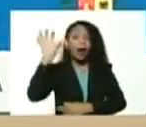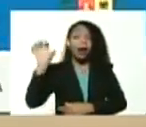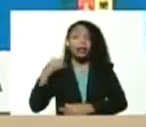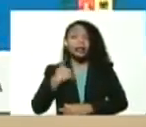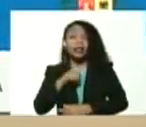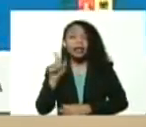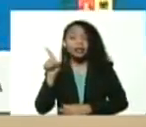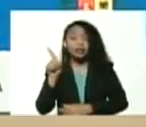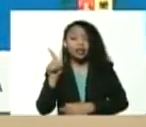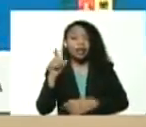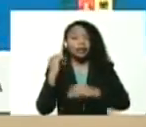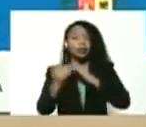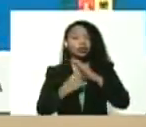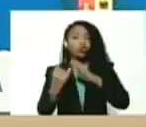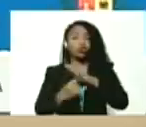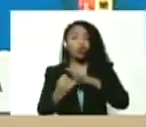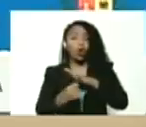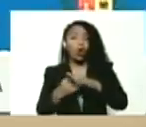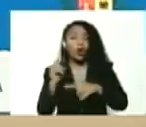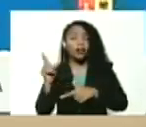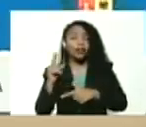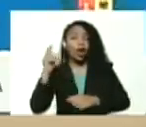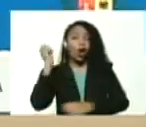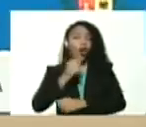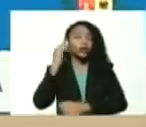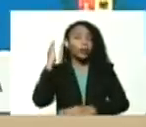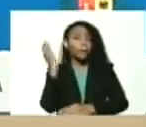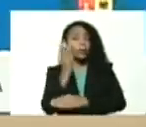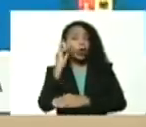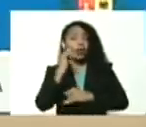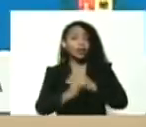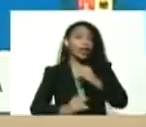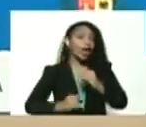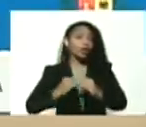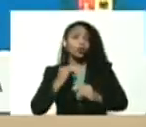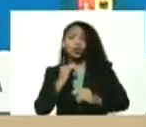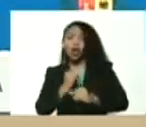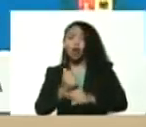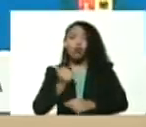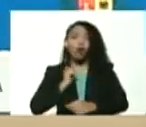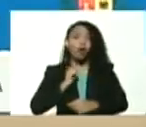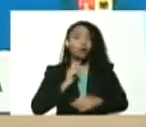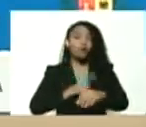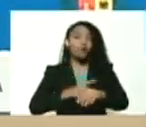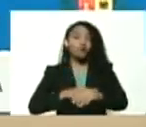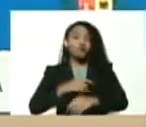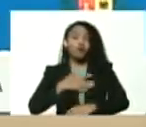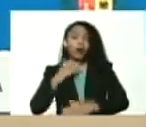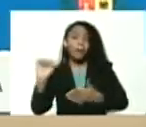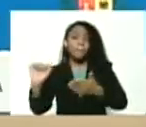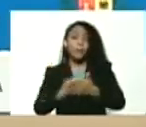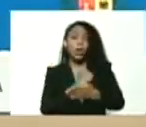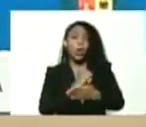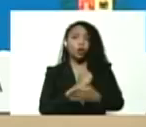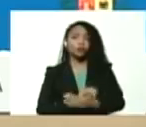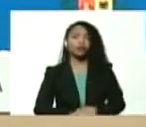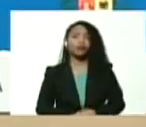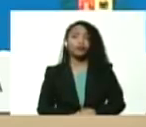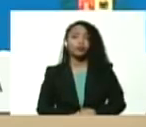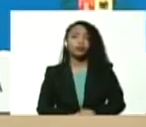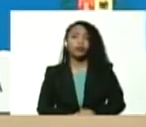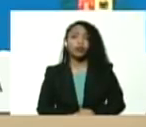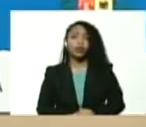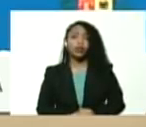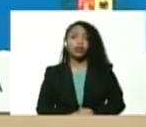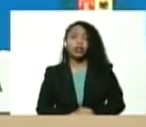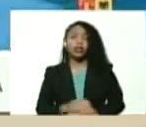estos organismos internacionales, como la Corte Penal Internacional, en cualquier momento puede ser borrada de un